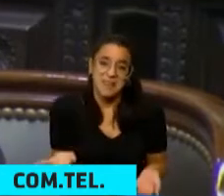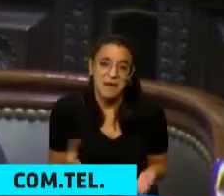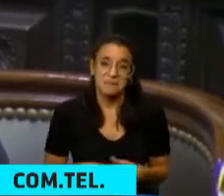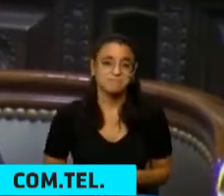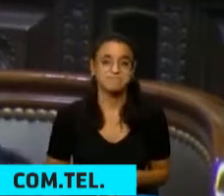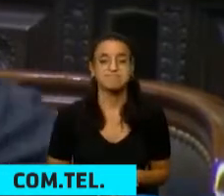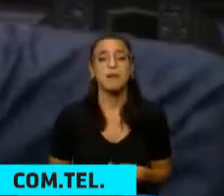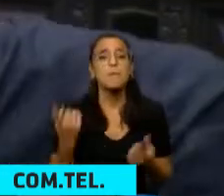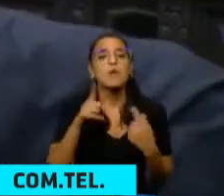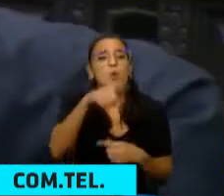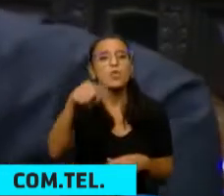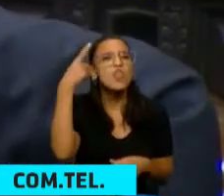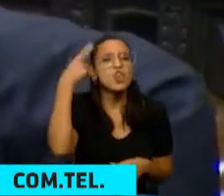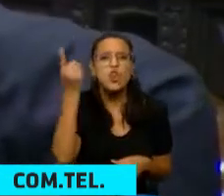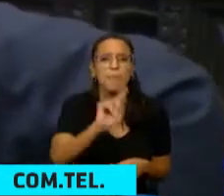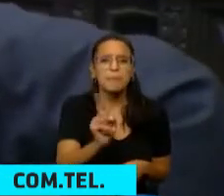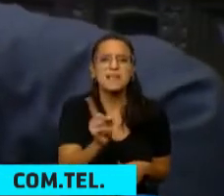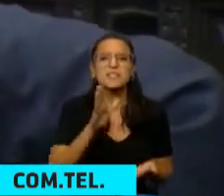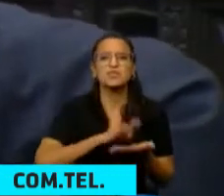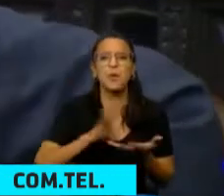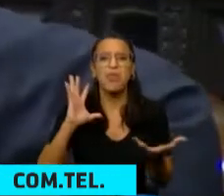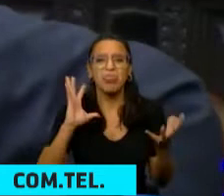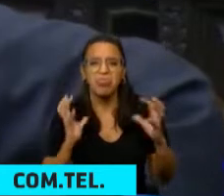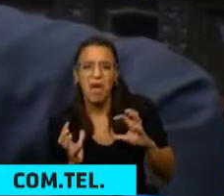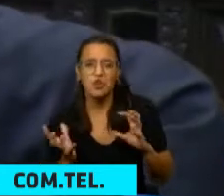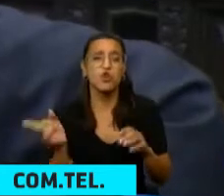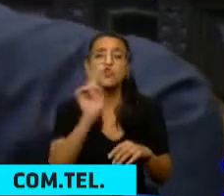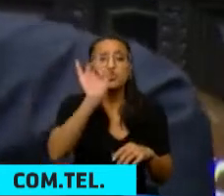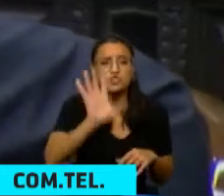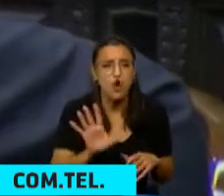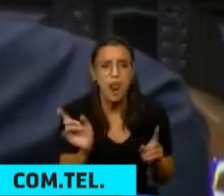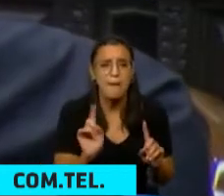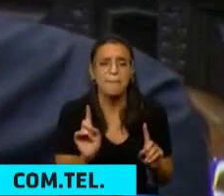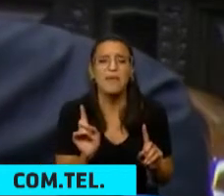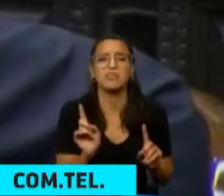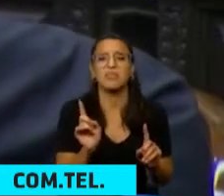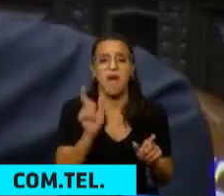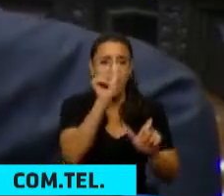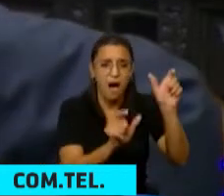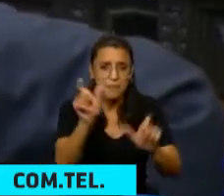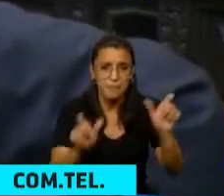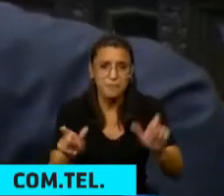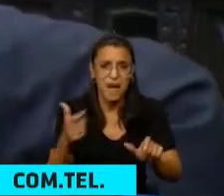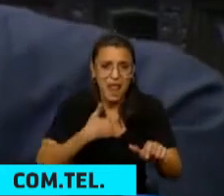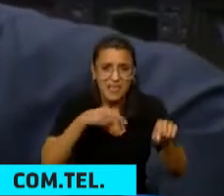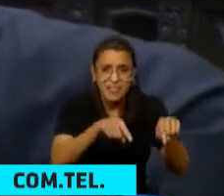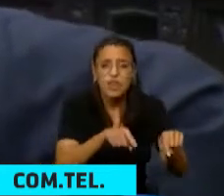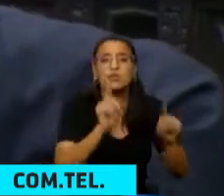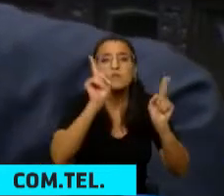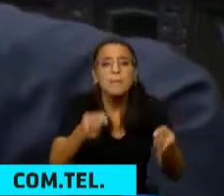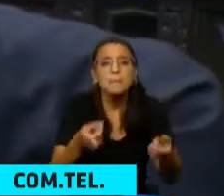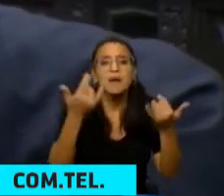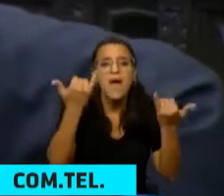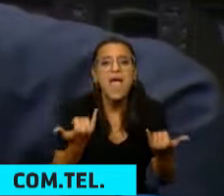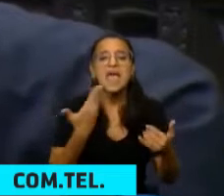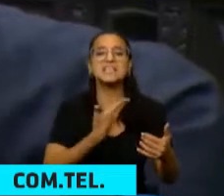importante. Imagínense que en todos los países de América Latina solamente hay dos países que no tienen boleta única,